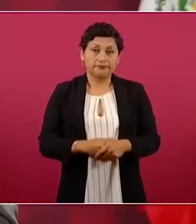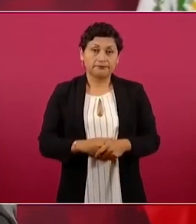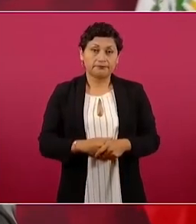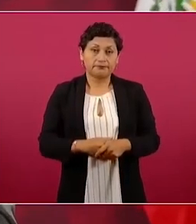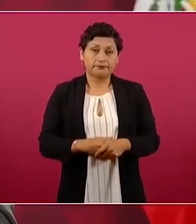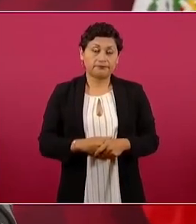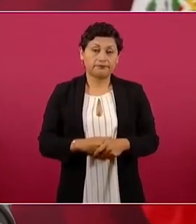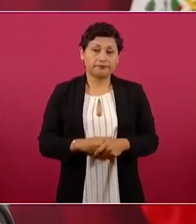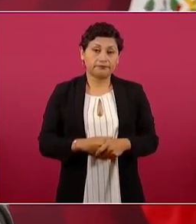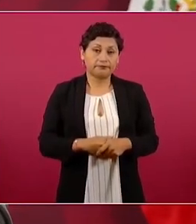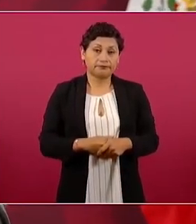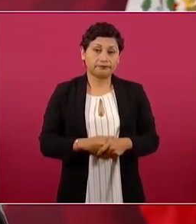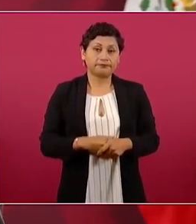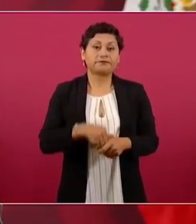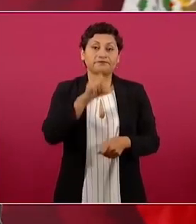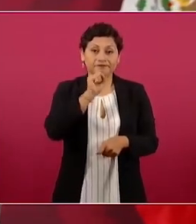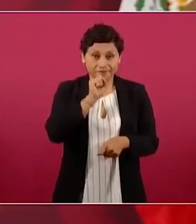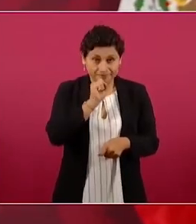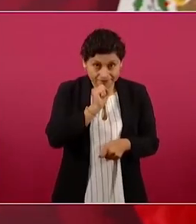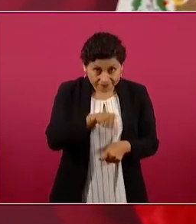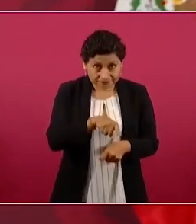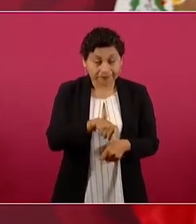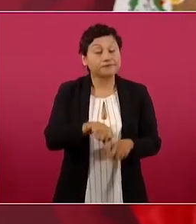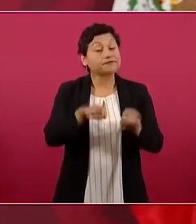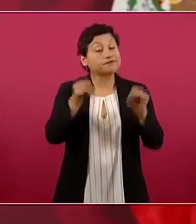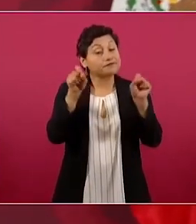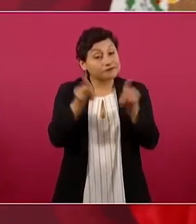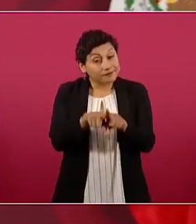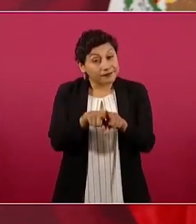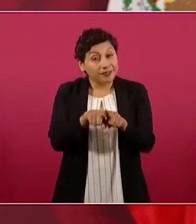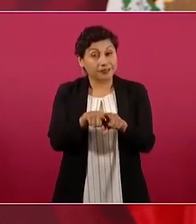incluso torturando